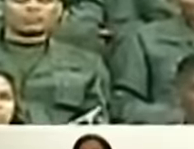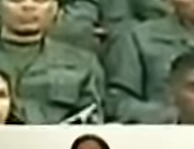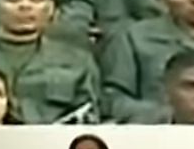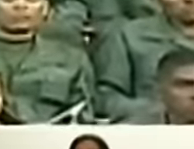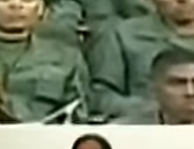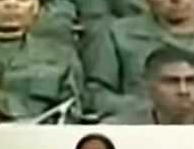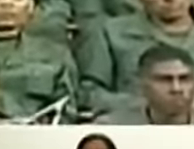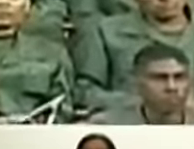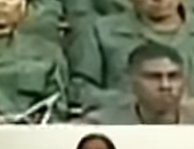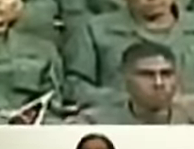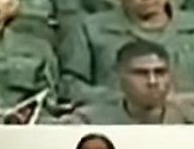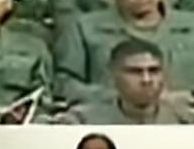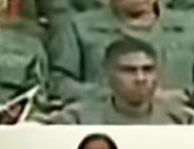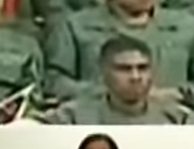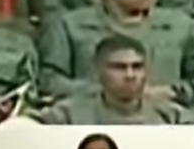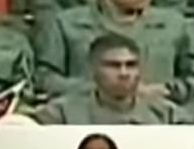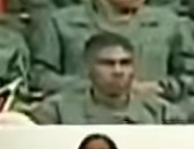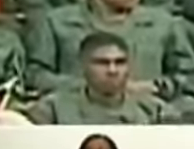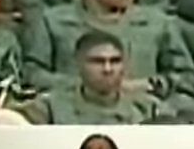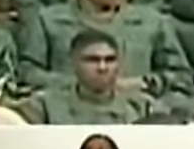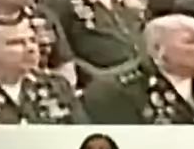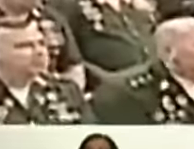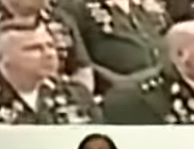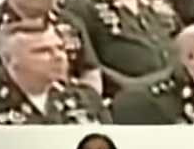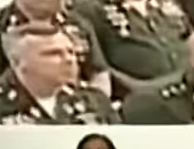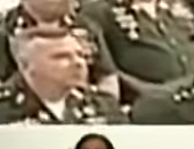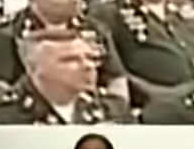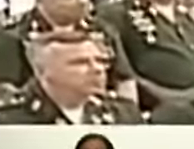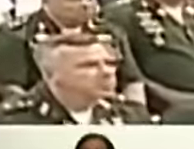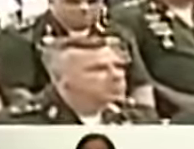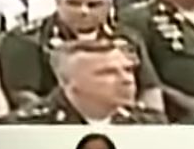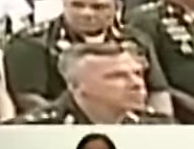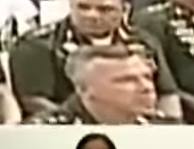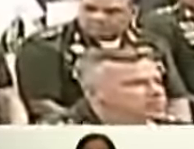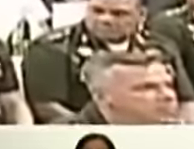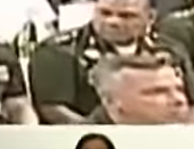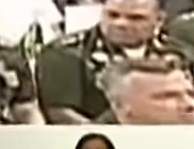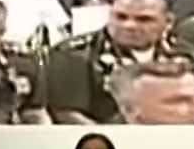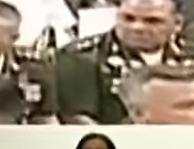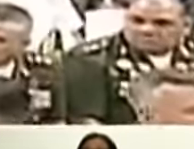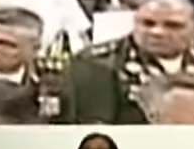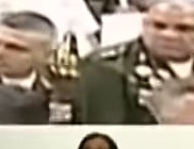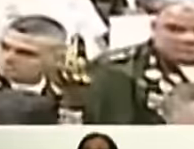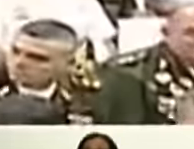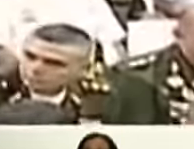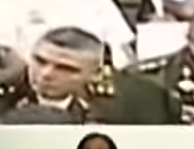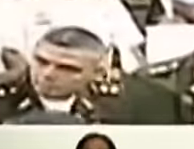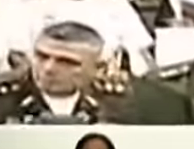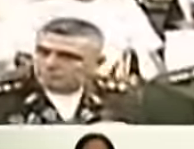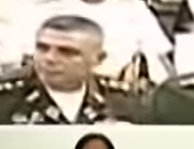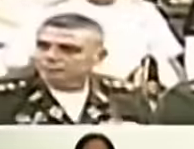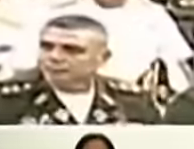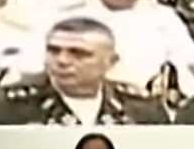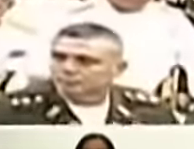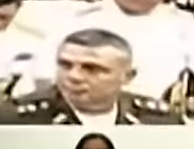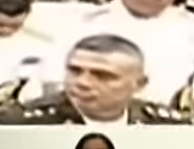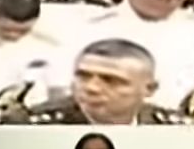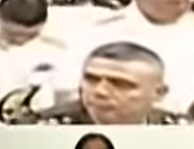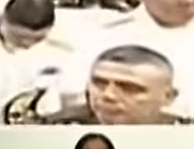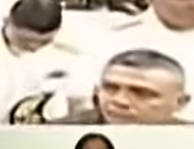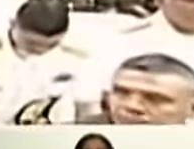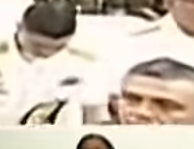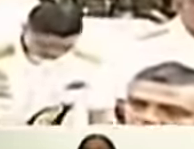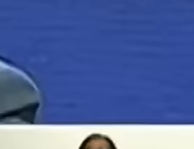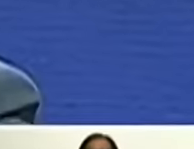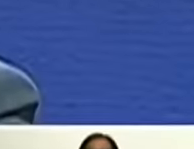luego de haber cumplido la hermosa gesta de liberar al continente suramericano de punta